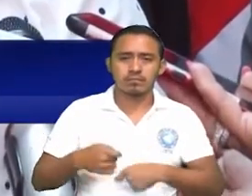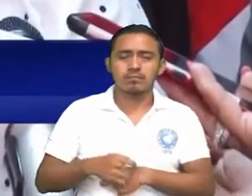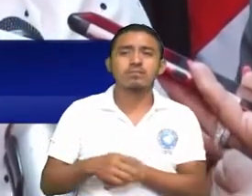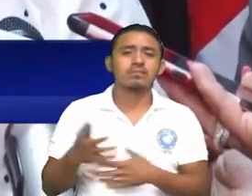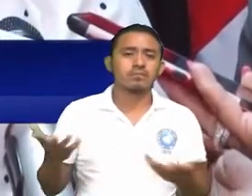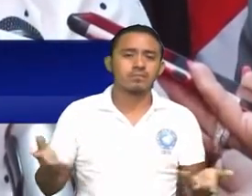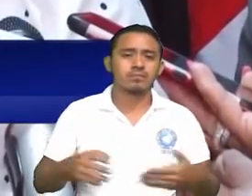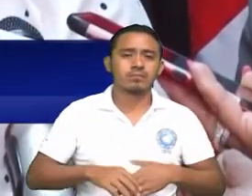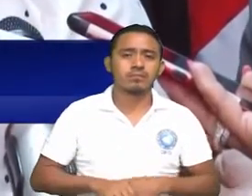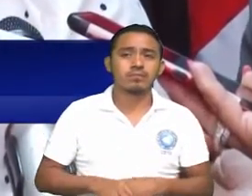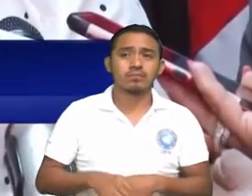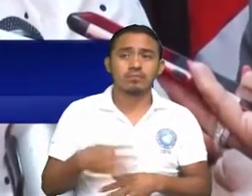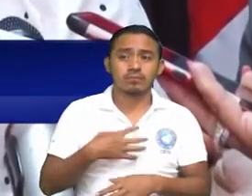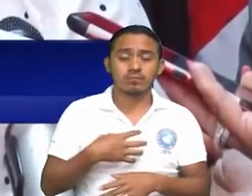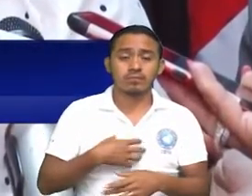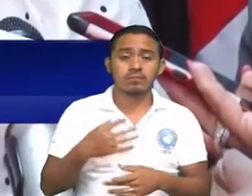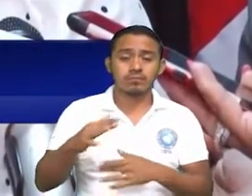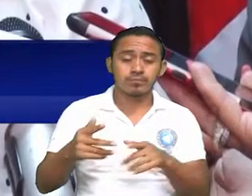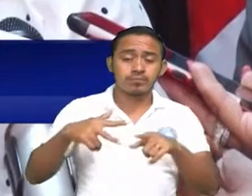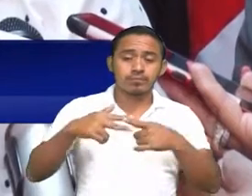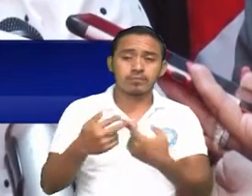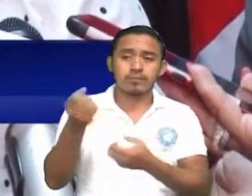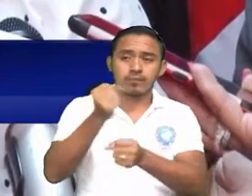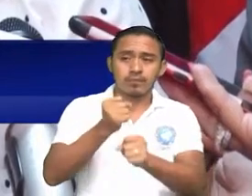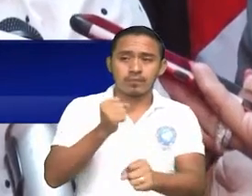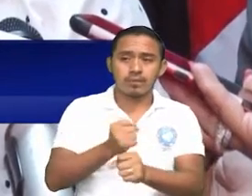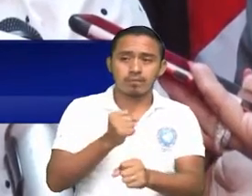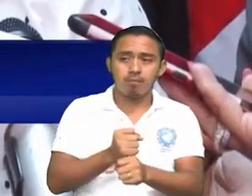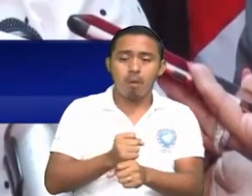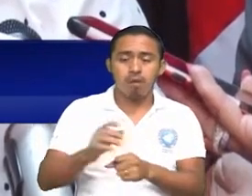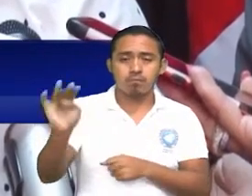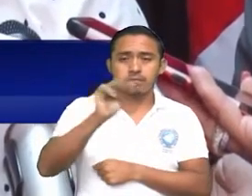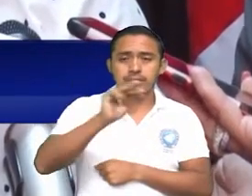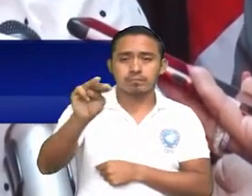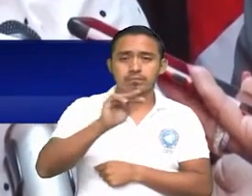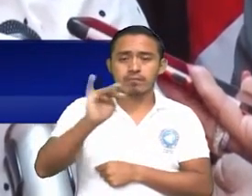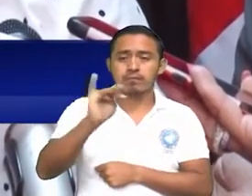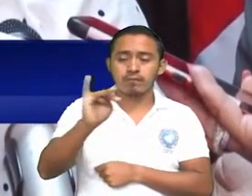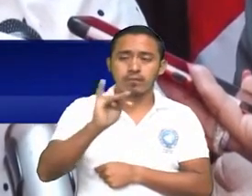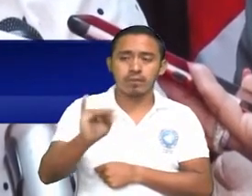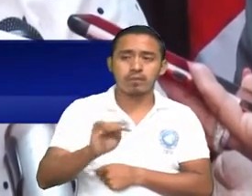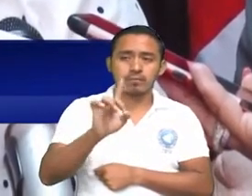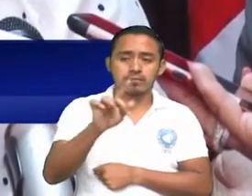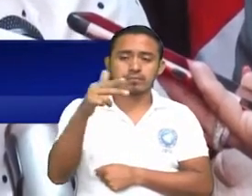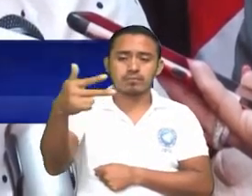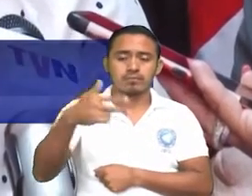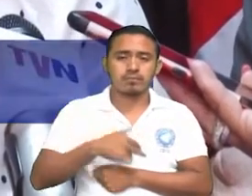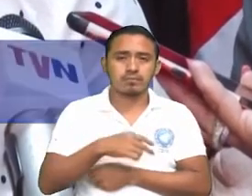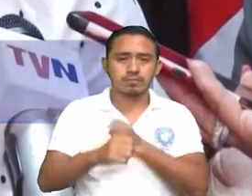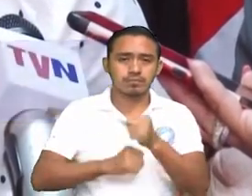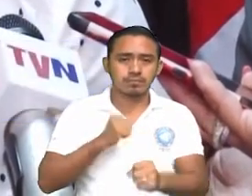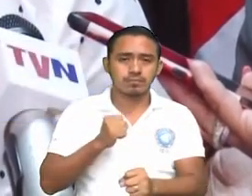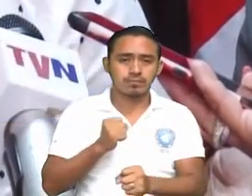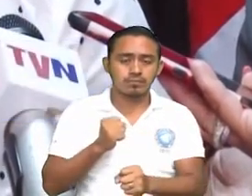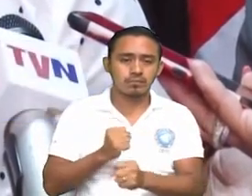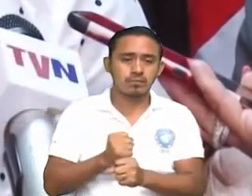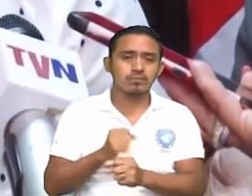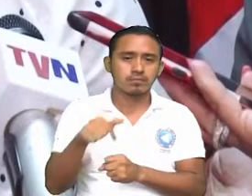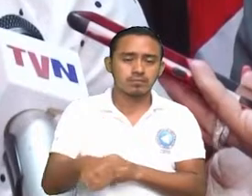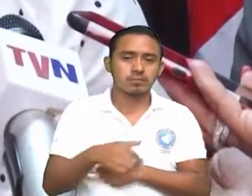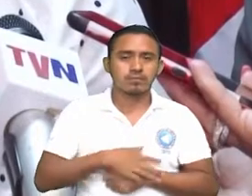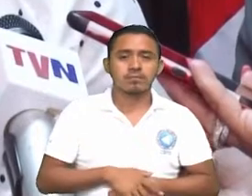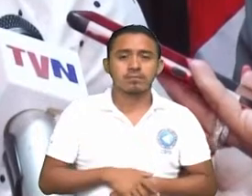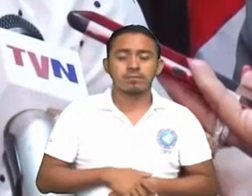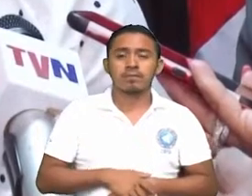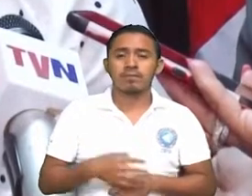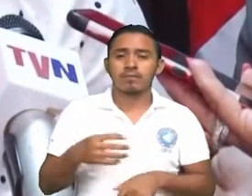inclusive, debiendo regresar a sus labores el miércoles 18 del corriente mes y año. Este periodo